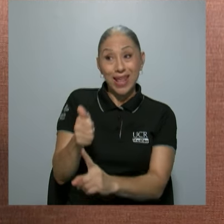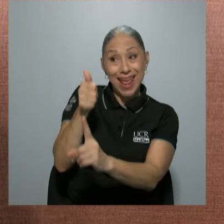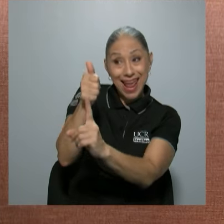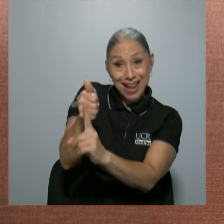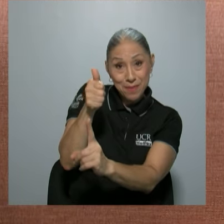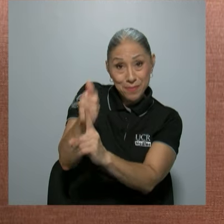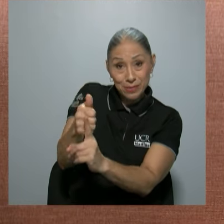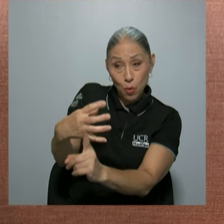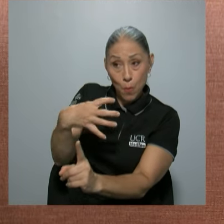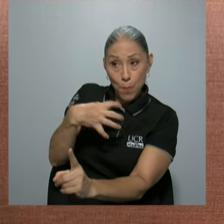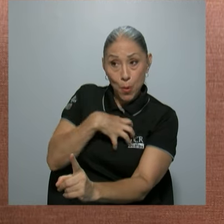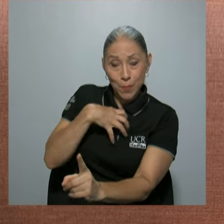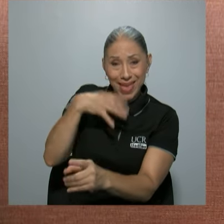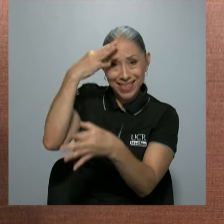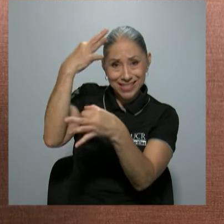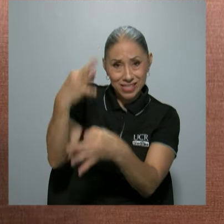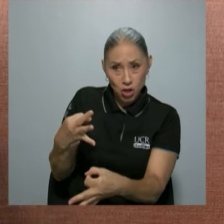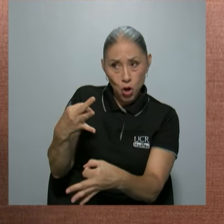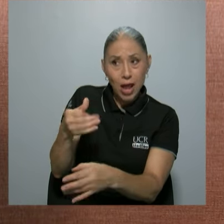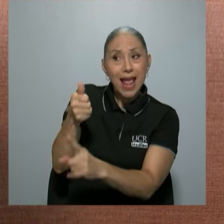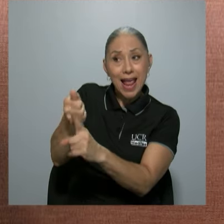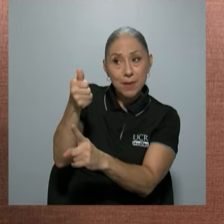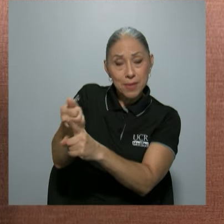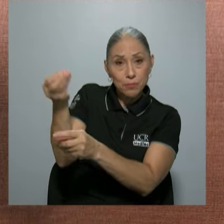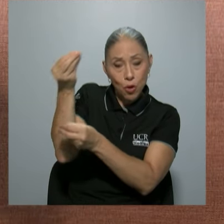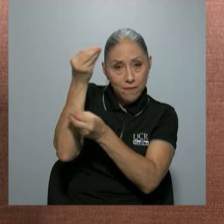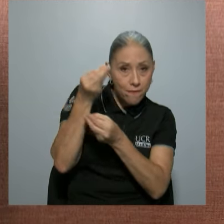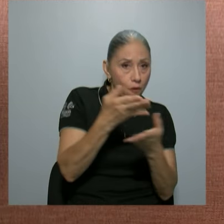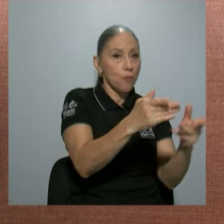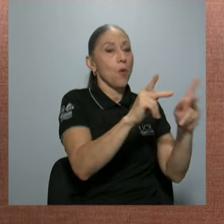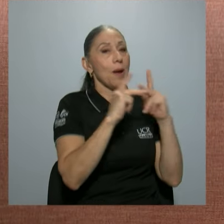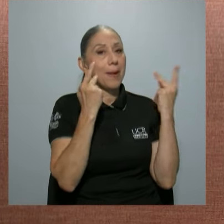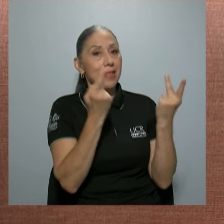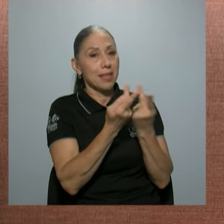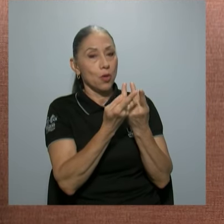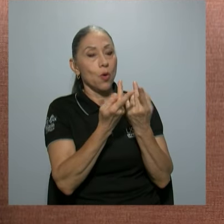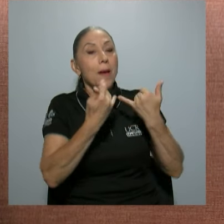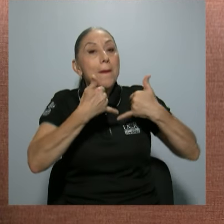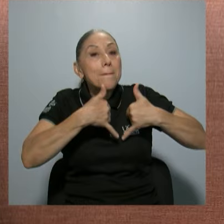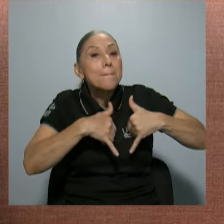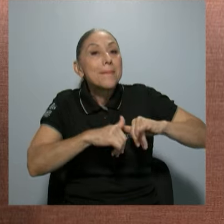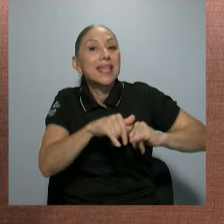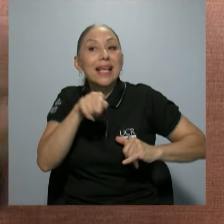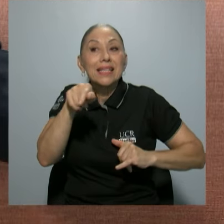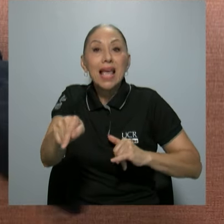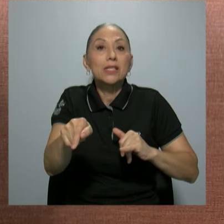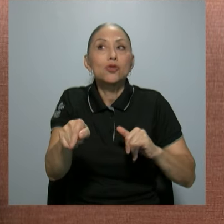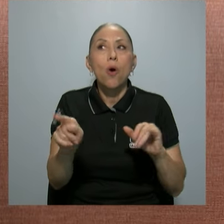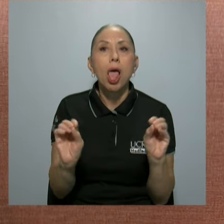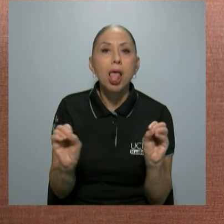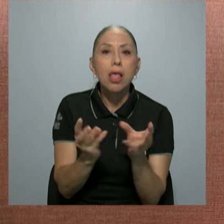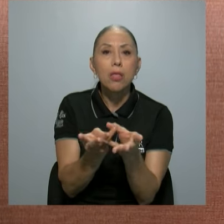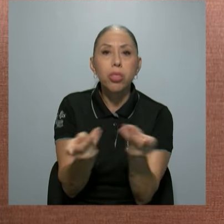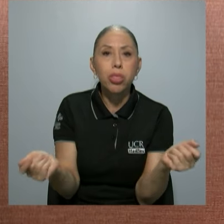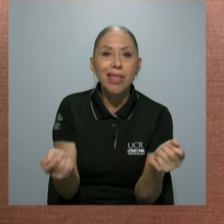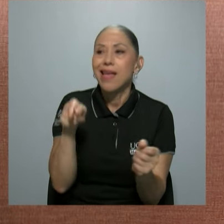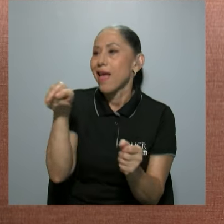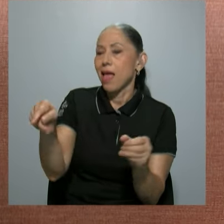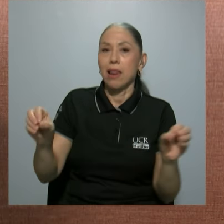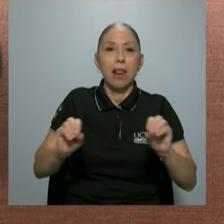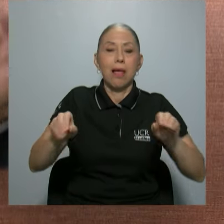su propia decisión, informó al partido que mientras eso no se resolviera, él no iba a tener